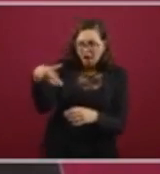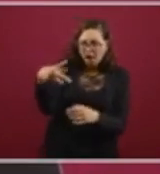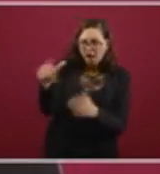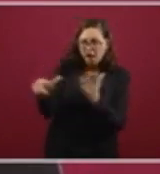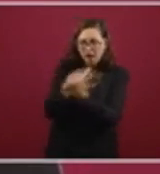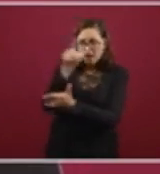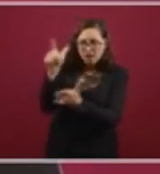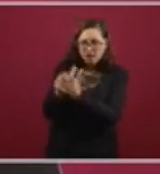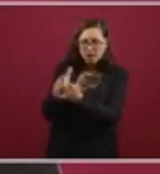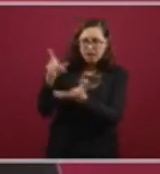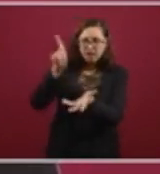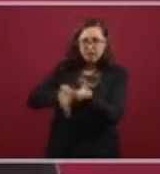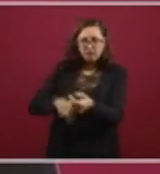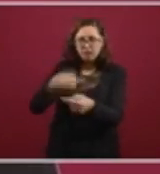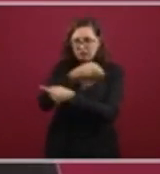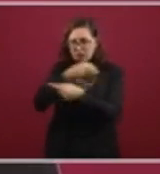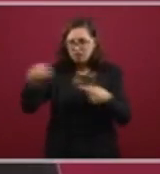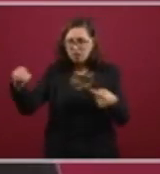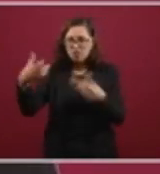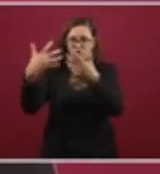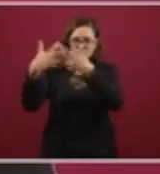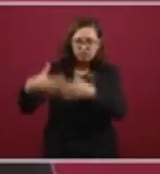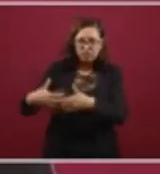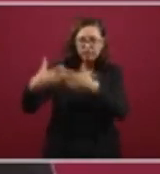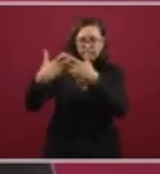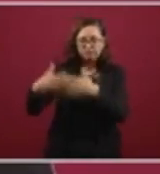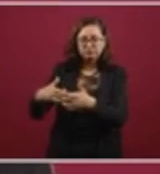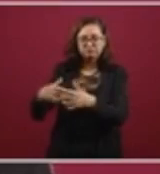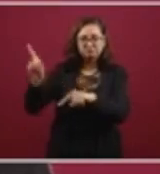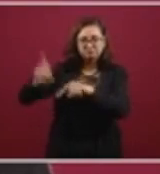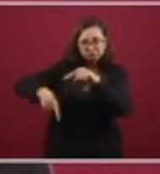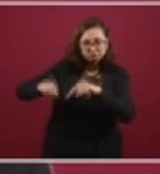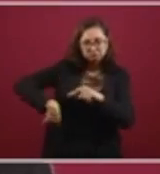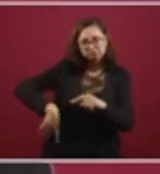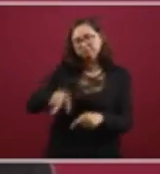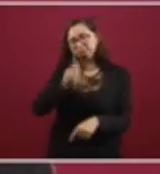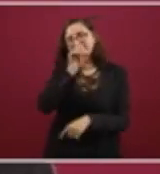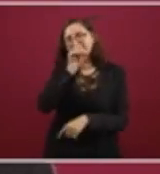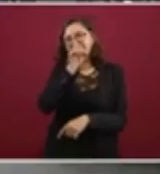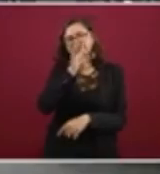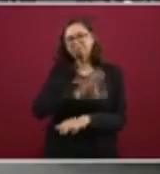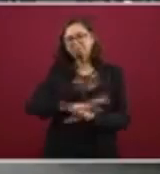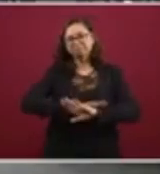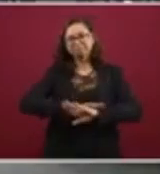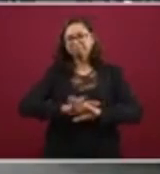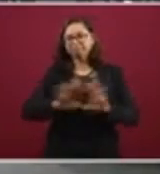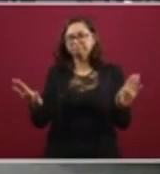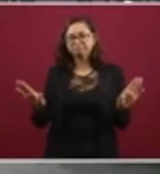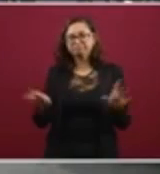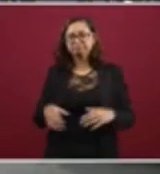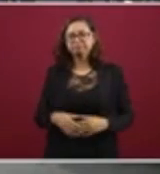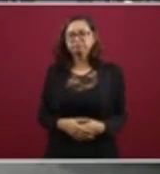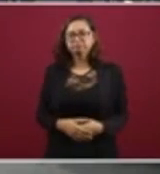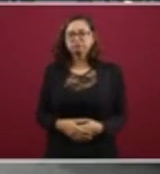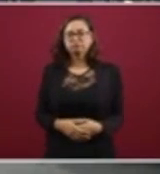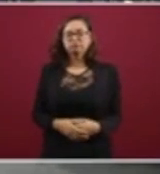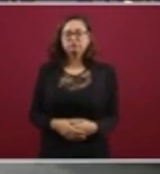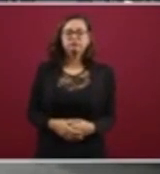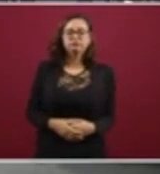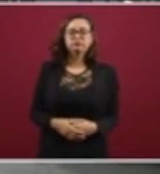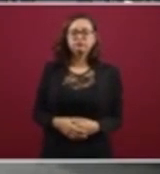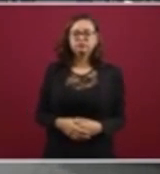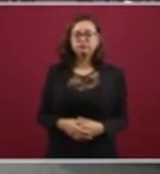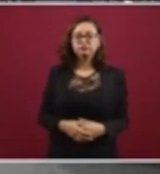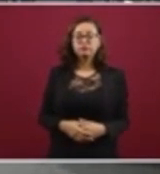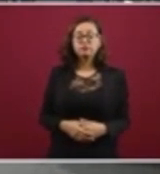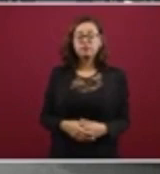el funcionamiento del Poder Judicial. Esto se hizo durante